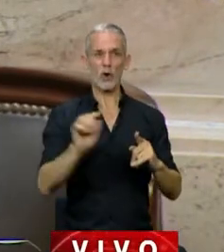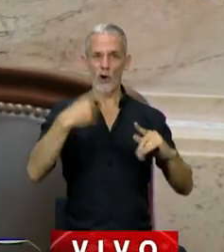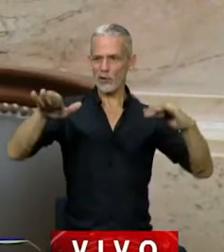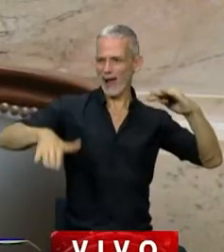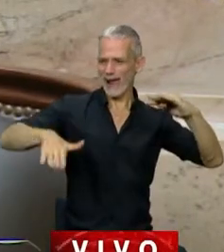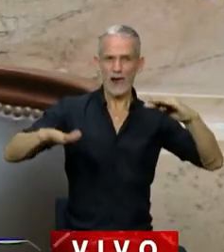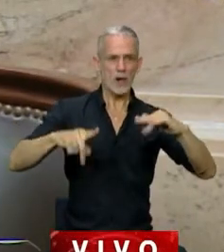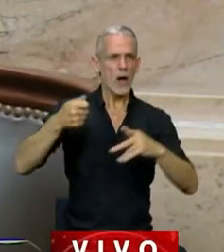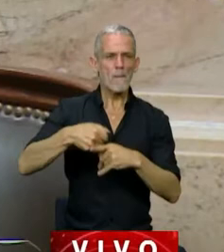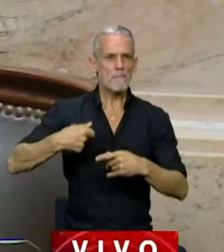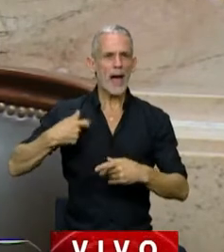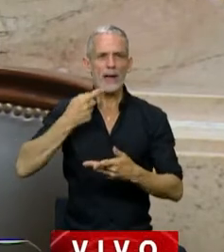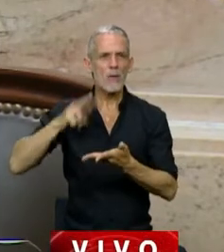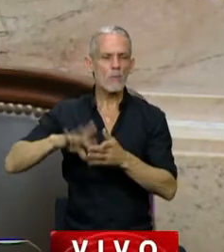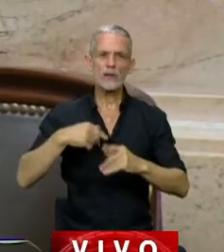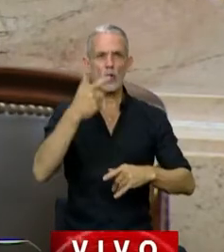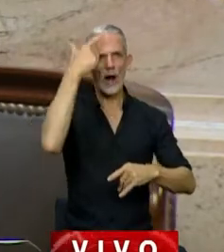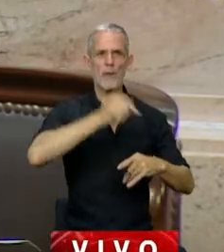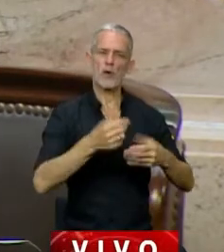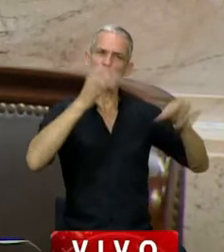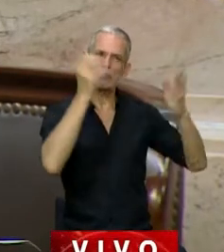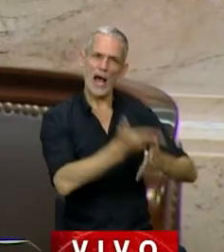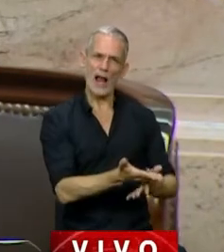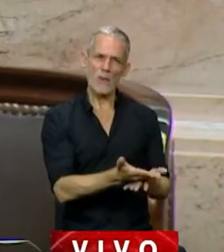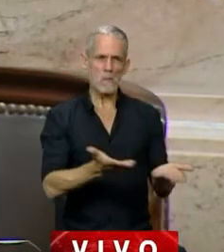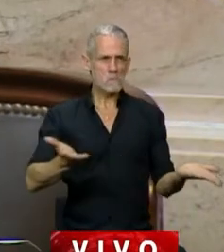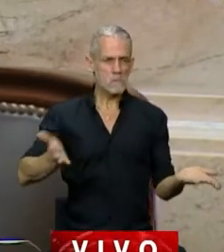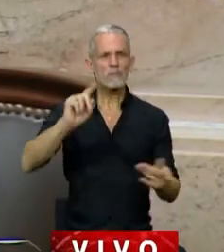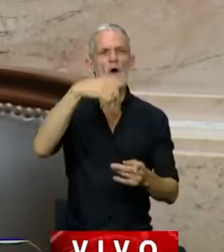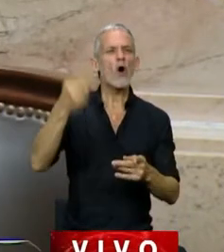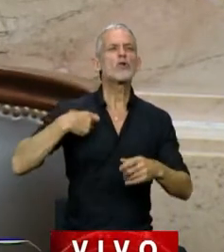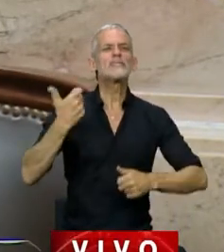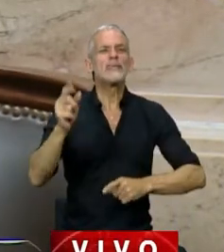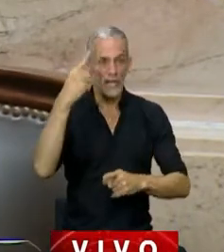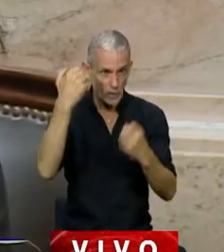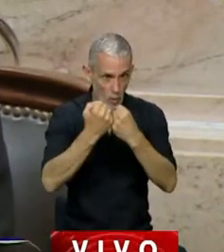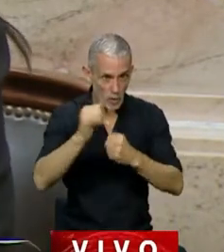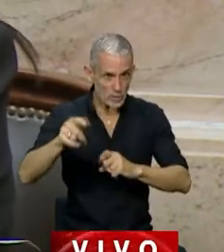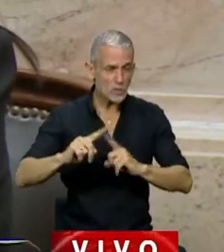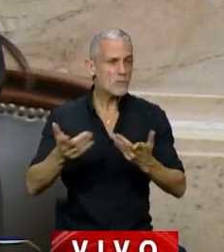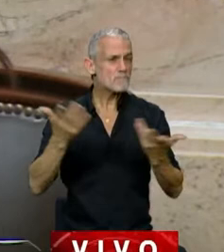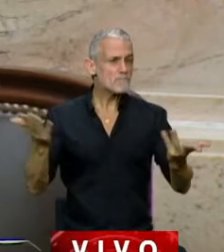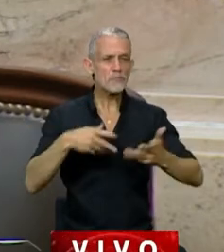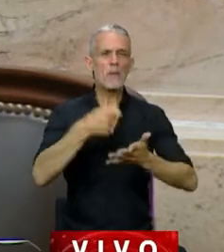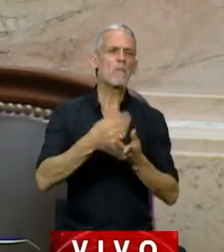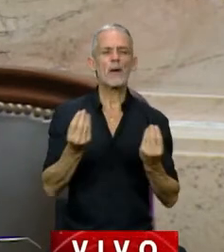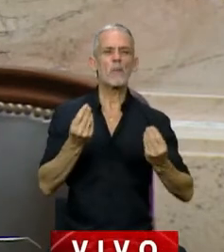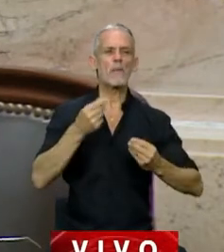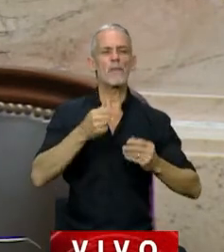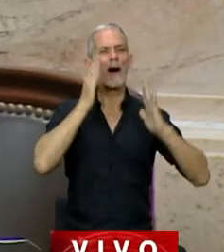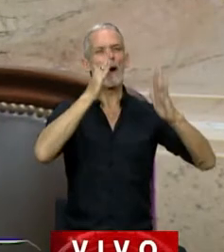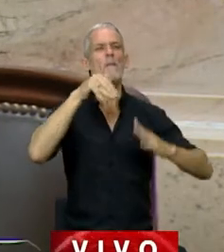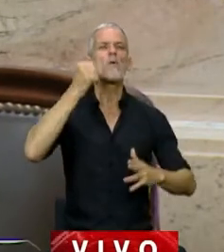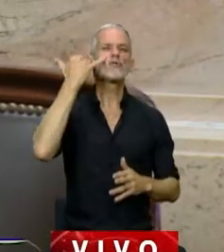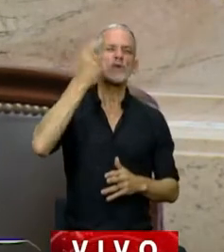los trabajadores de la Argentina. Sería bueno saber qué piensan el resto de los sindicatos sobre este pago a la supuesta lealtad de